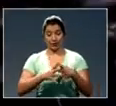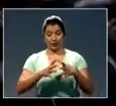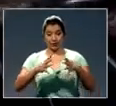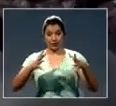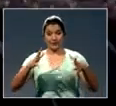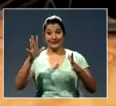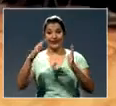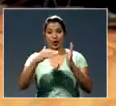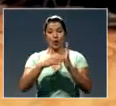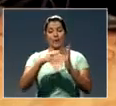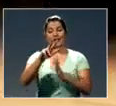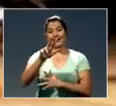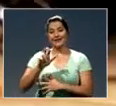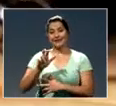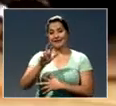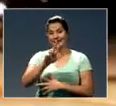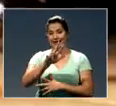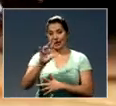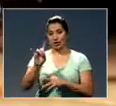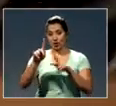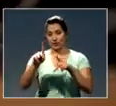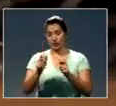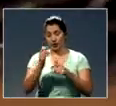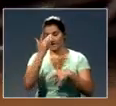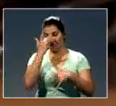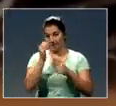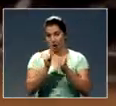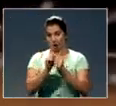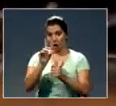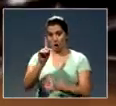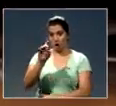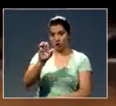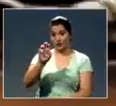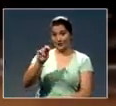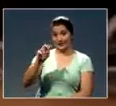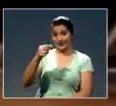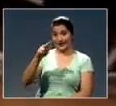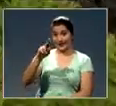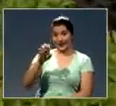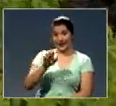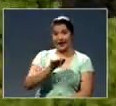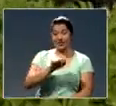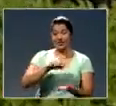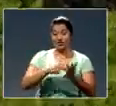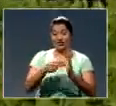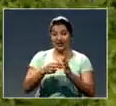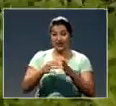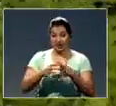de 5.338 casos de dengue. Esta cifra representa un aumento del